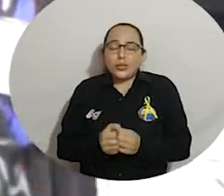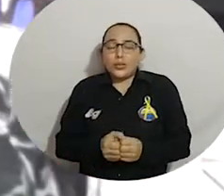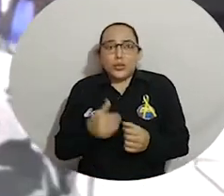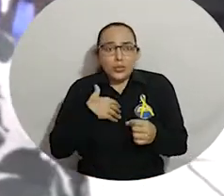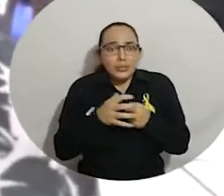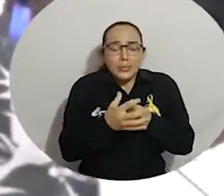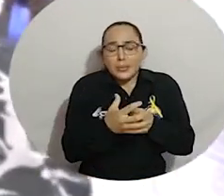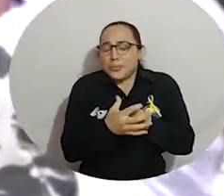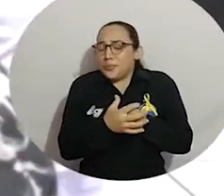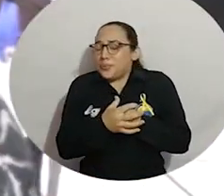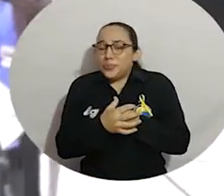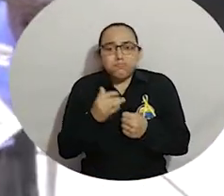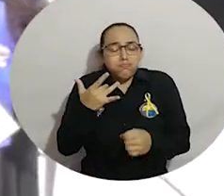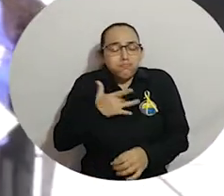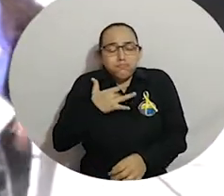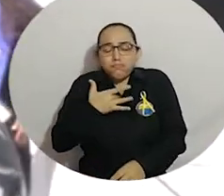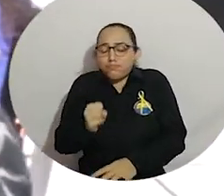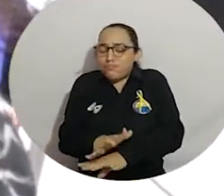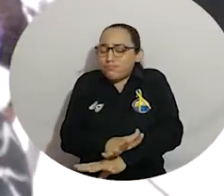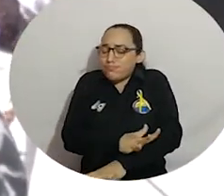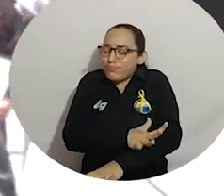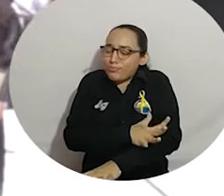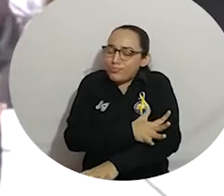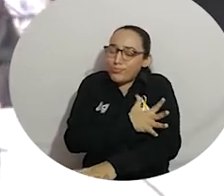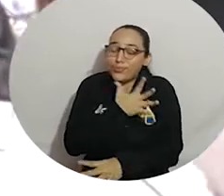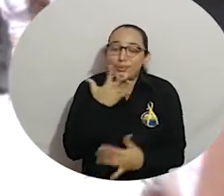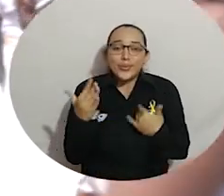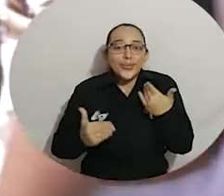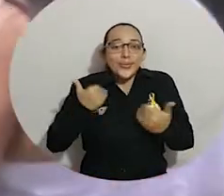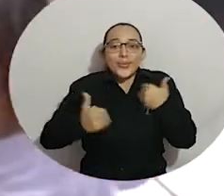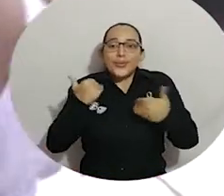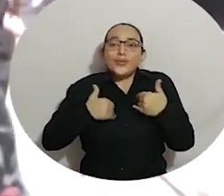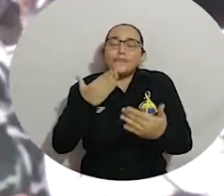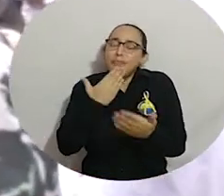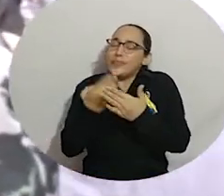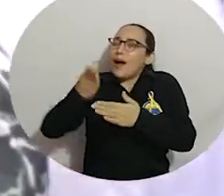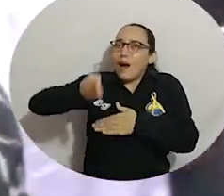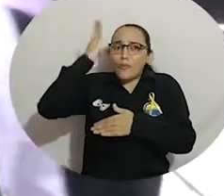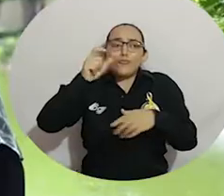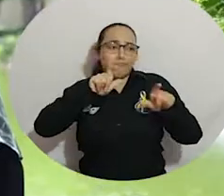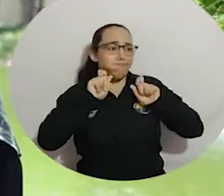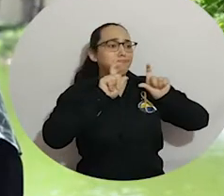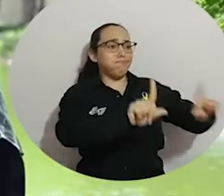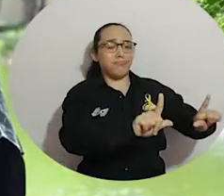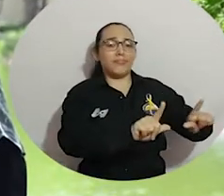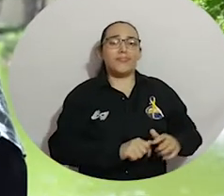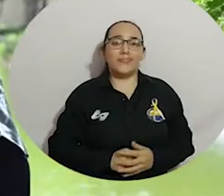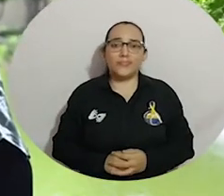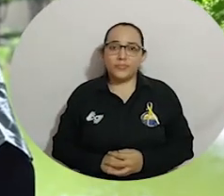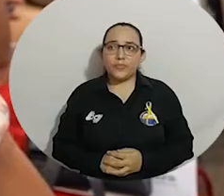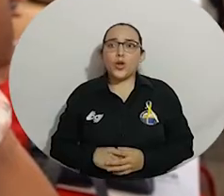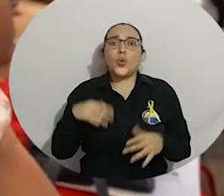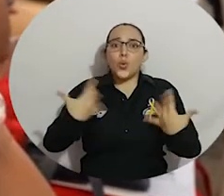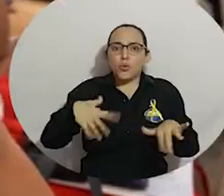madre. Sin palabras, hermano, porque esto me ha conmovido el alma. Pero le doy gloria a Dios por ese triunfo de él.